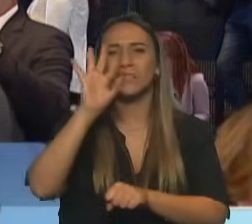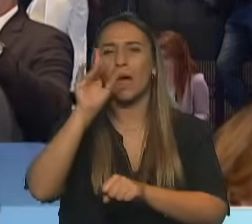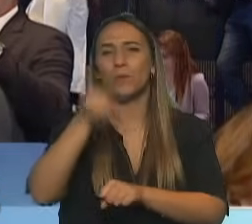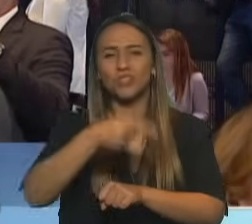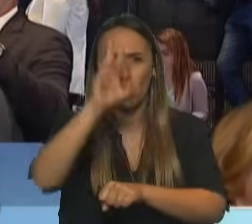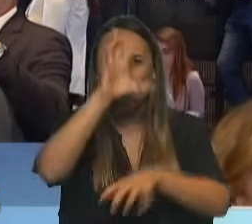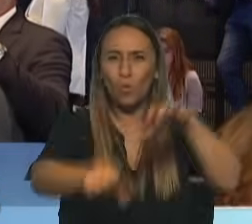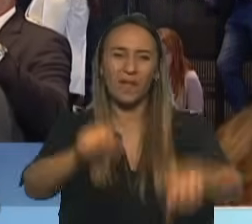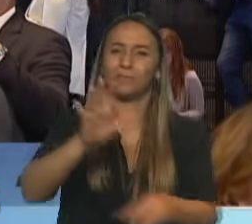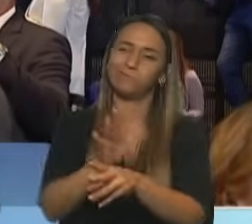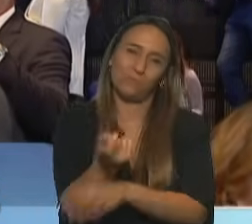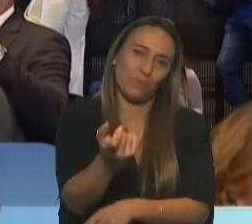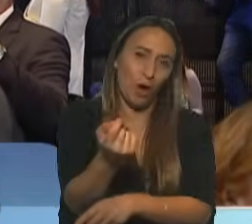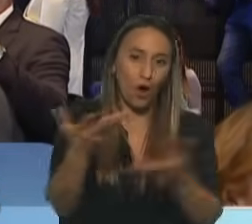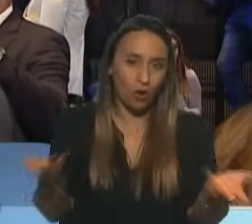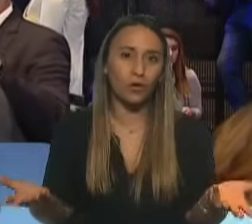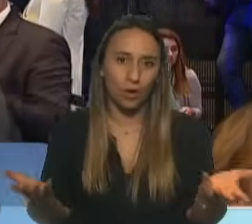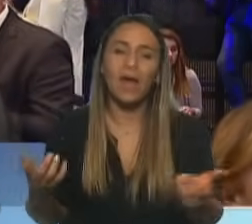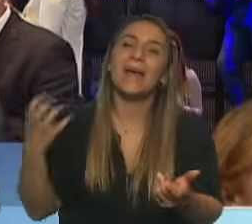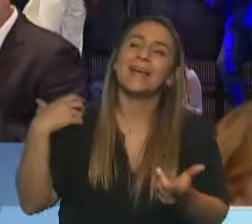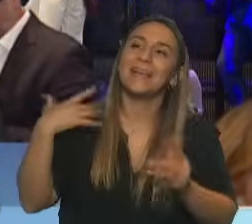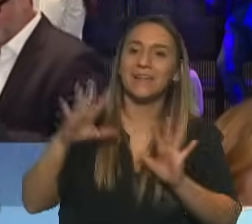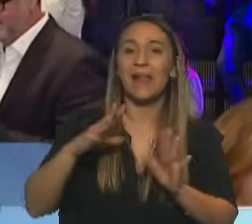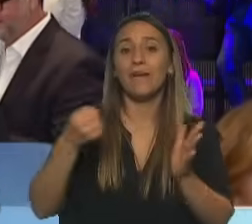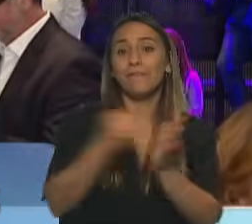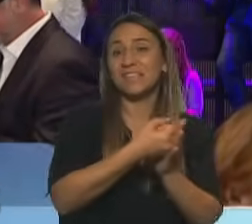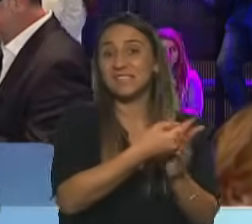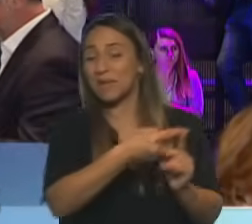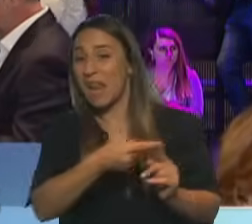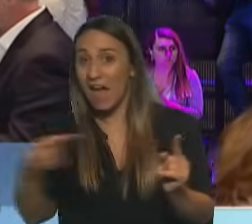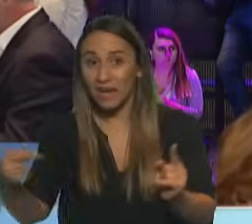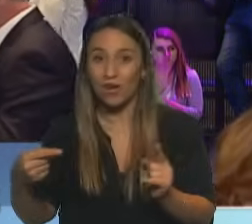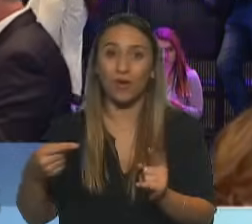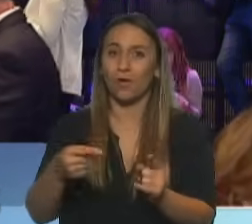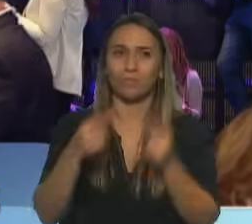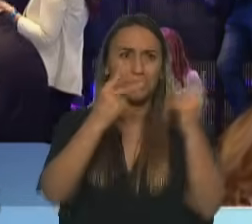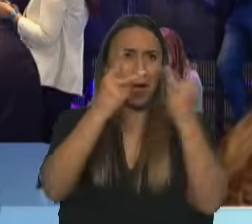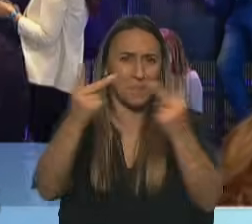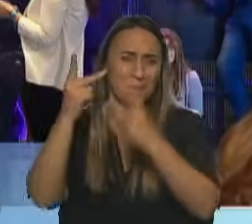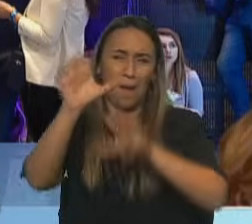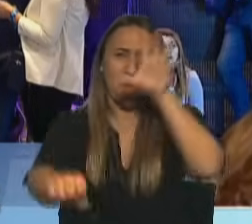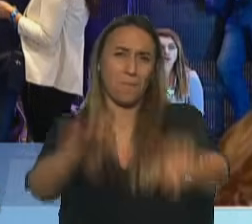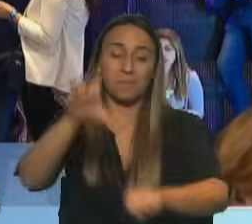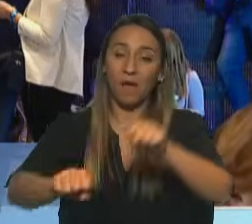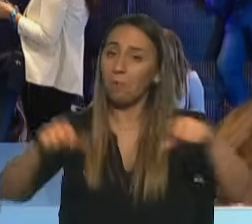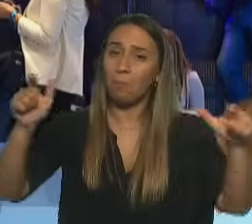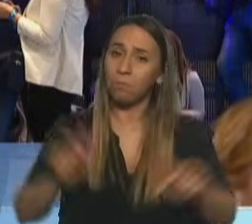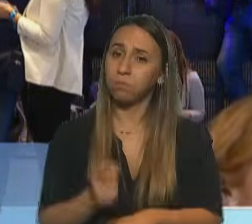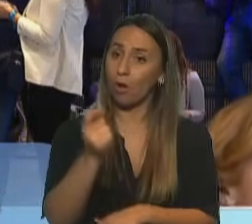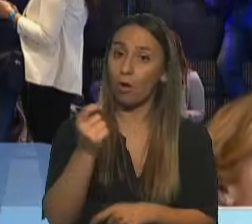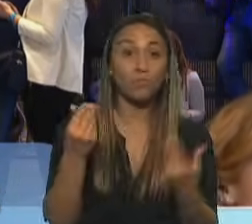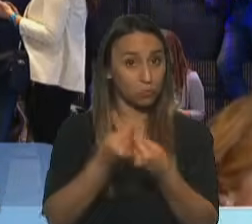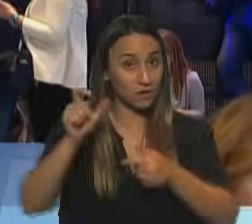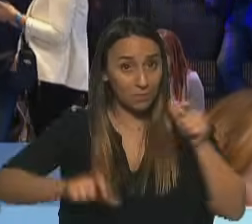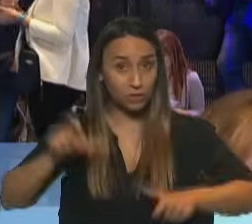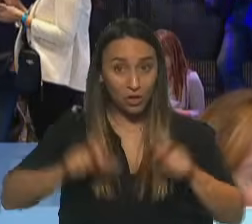mucho, lo cual es bajo Sí, también para lo que comparado con habitualmente lo se que mueve. es un fin de semana largo en estos últimos años. ¿no? Claro, y mucha gente que viajó a votar